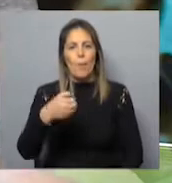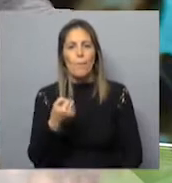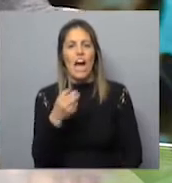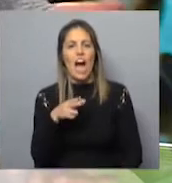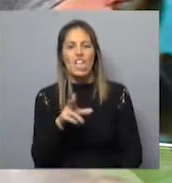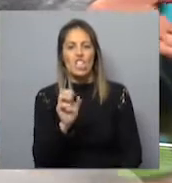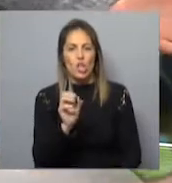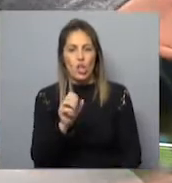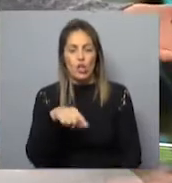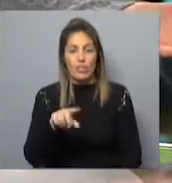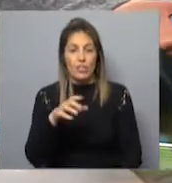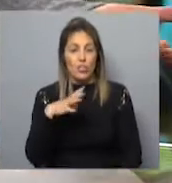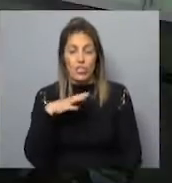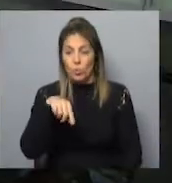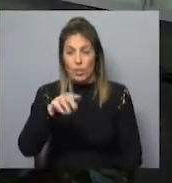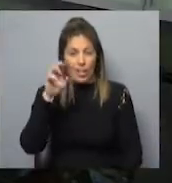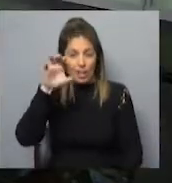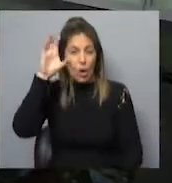clancy si ustedes recuerdan